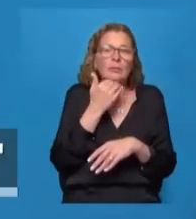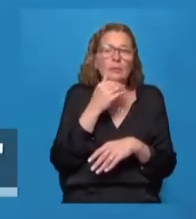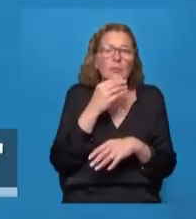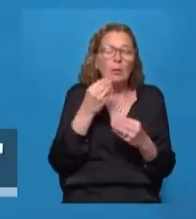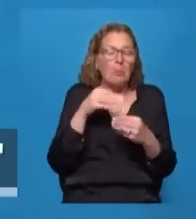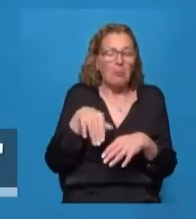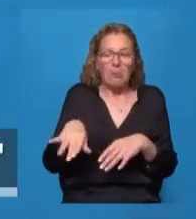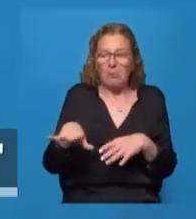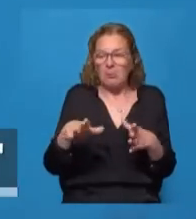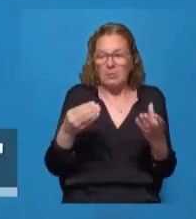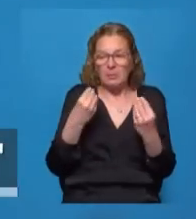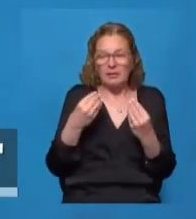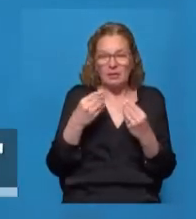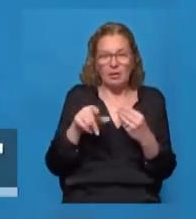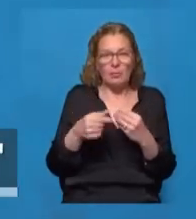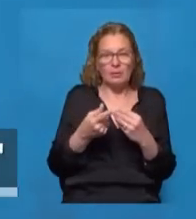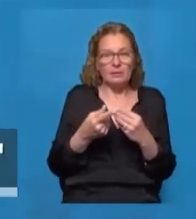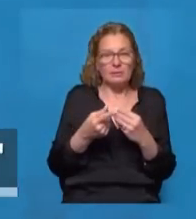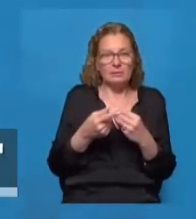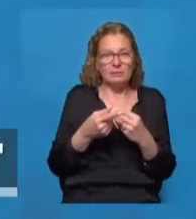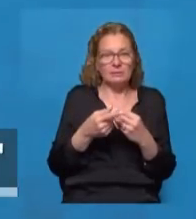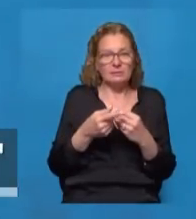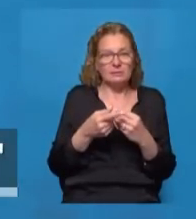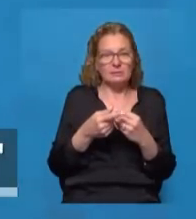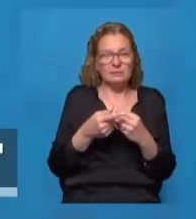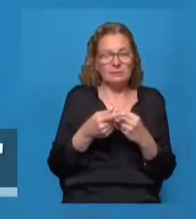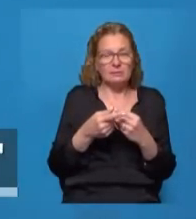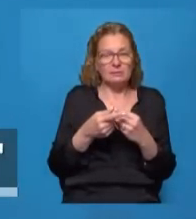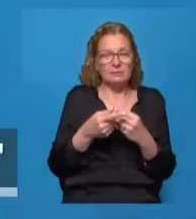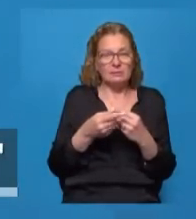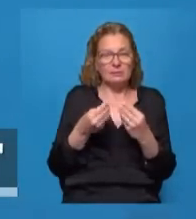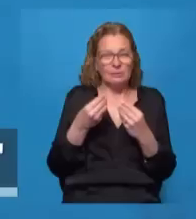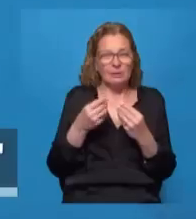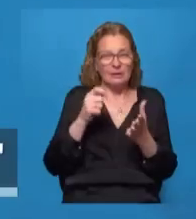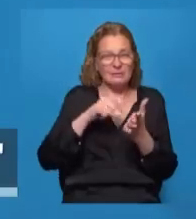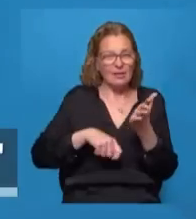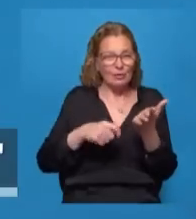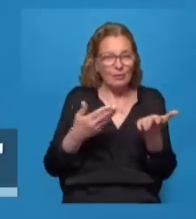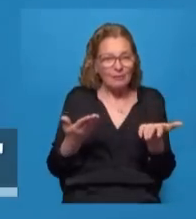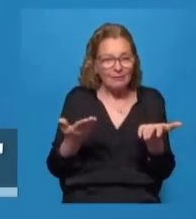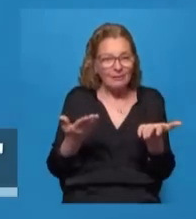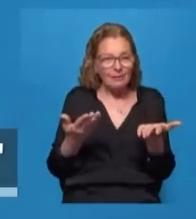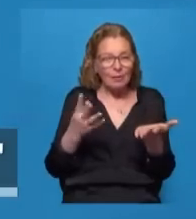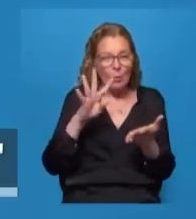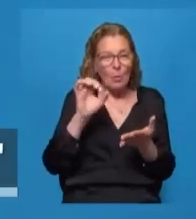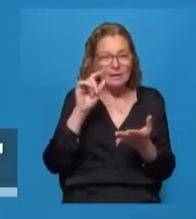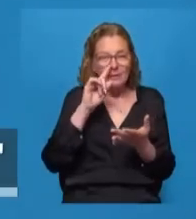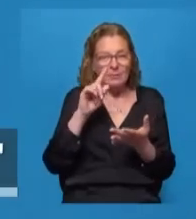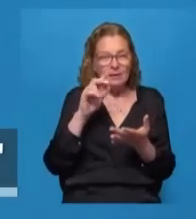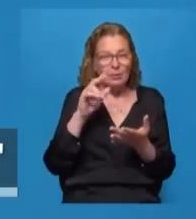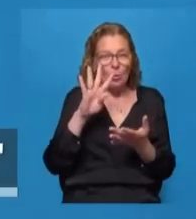los efectos que va a causar este Cuál es la sanción que tien 4,000